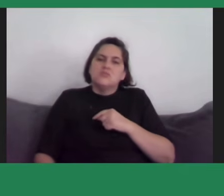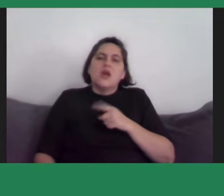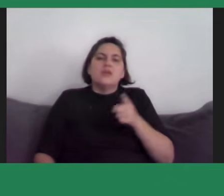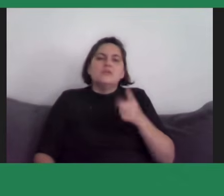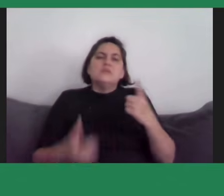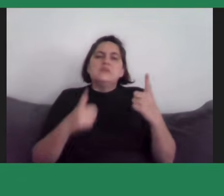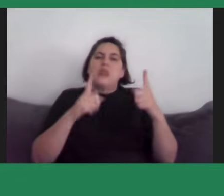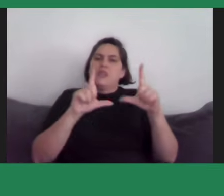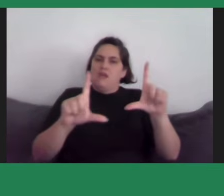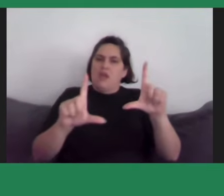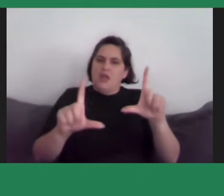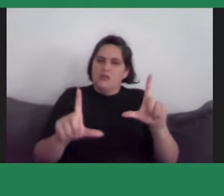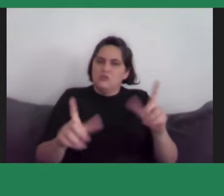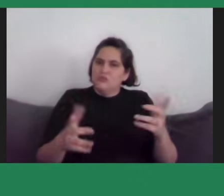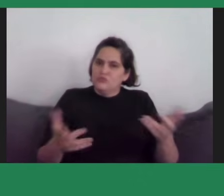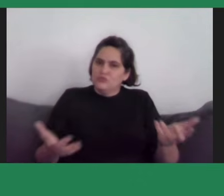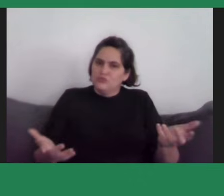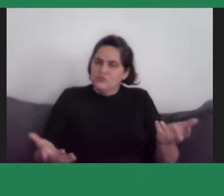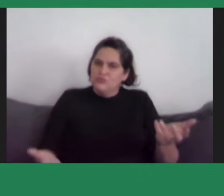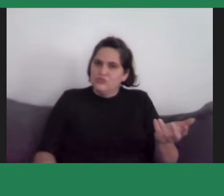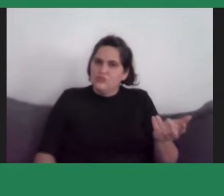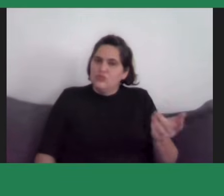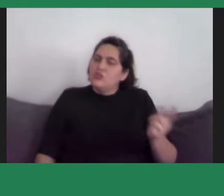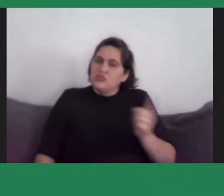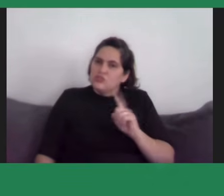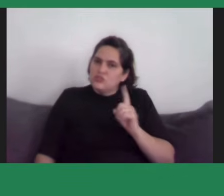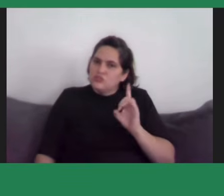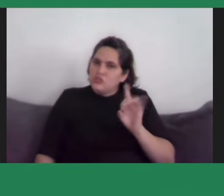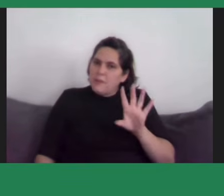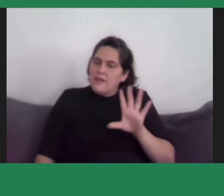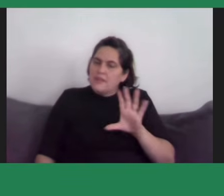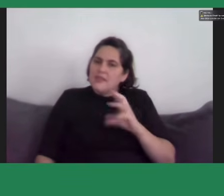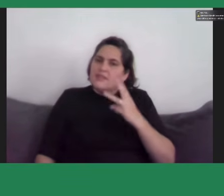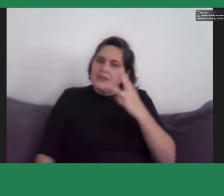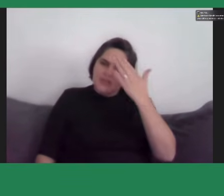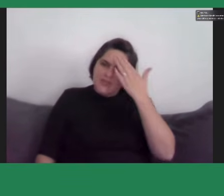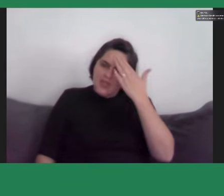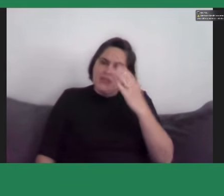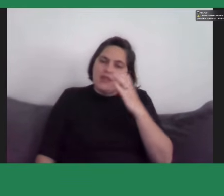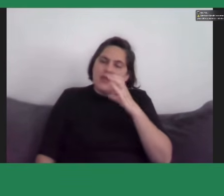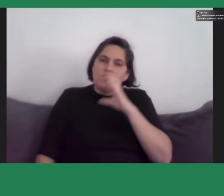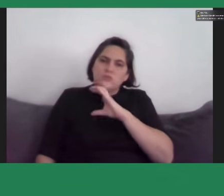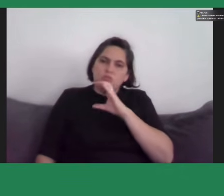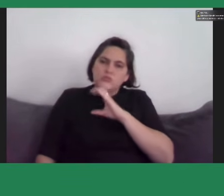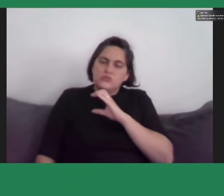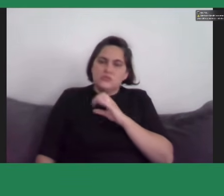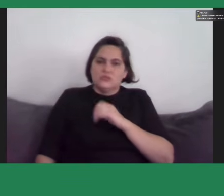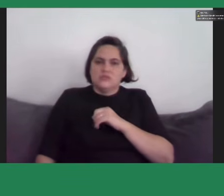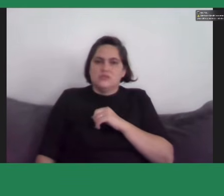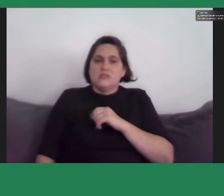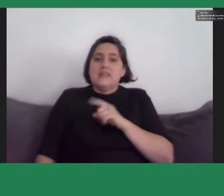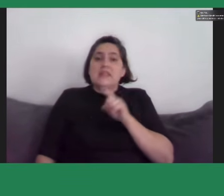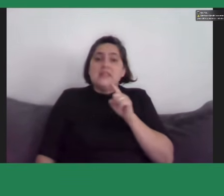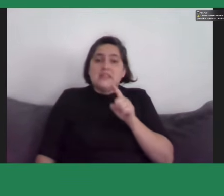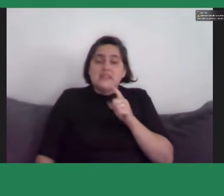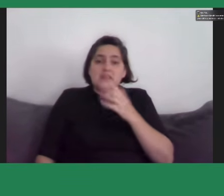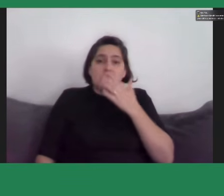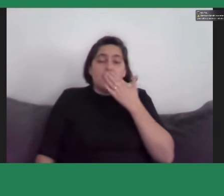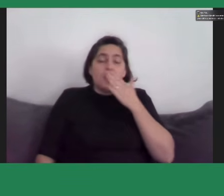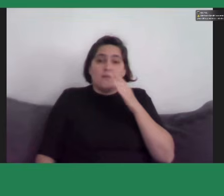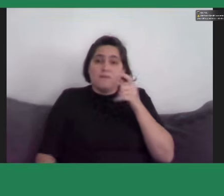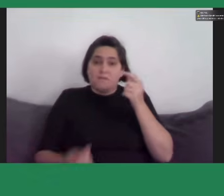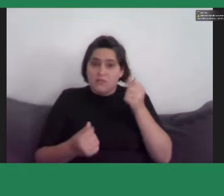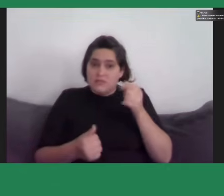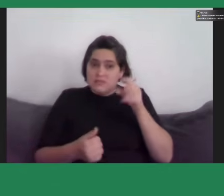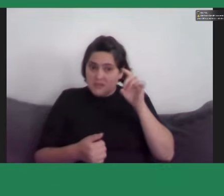entonces. No basta solamente con los 3 días de curso y de tener la cámara prendida. En esas mejores manos, la especificidad es de